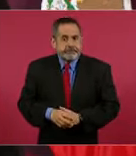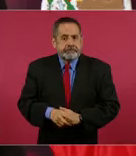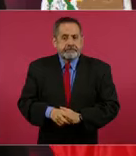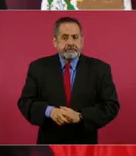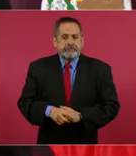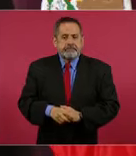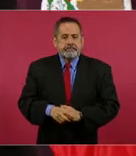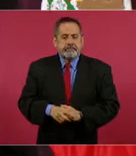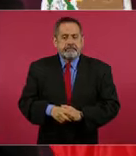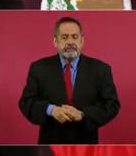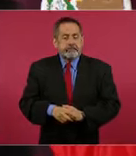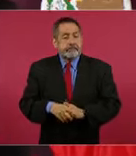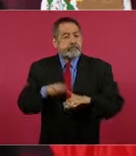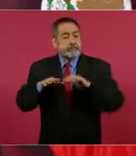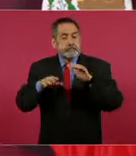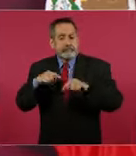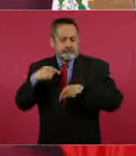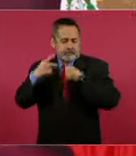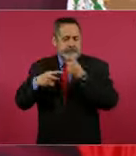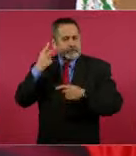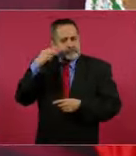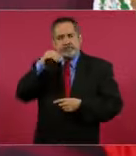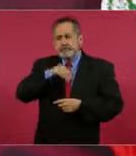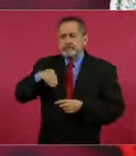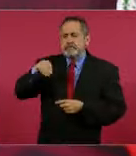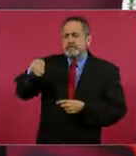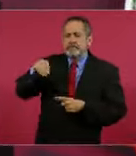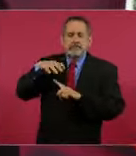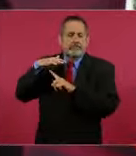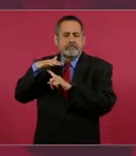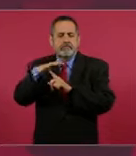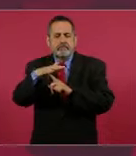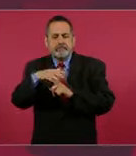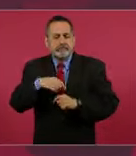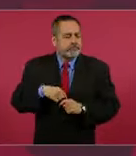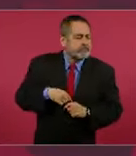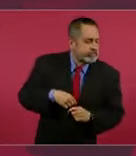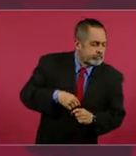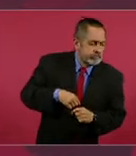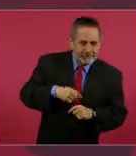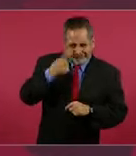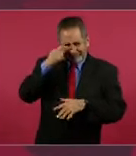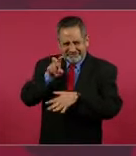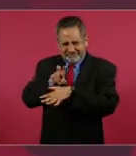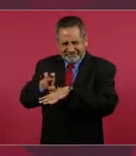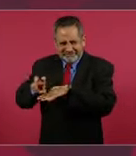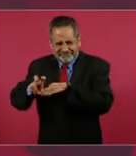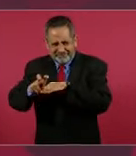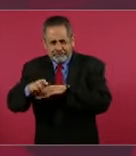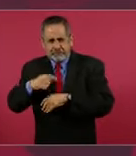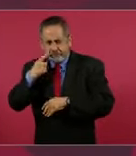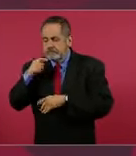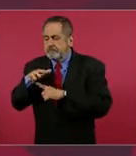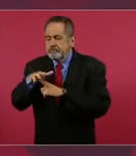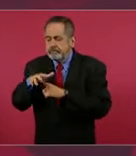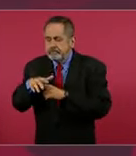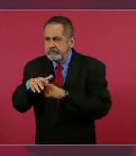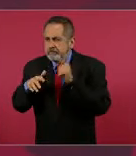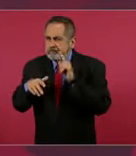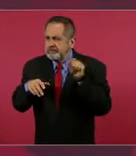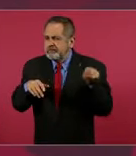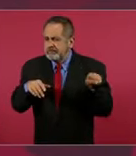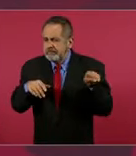Y llegaba yo a las giras de supervisión del Tren Maya y sobrevolábamos, porque por